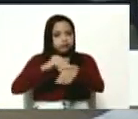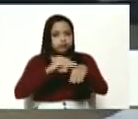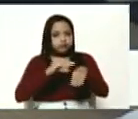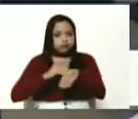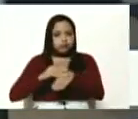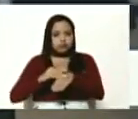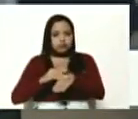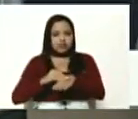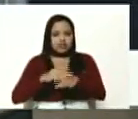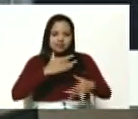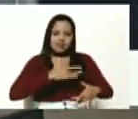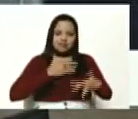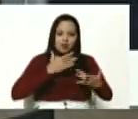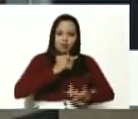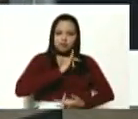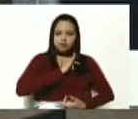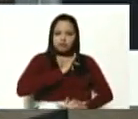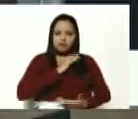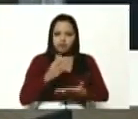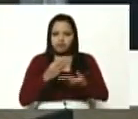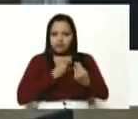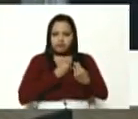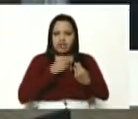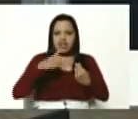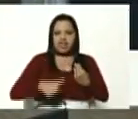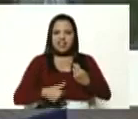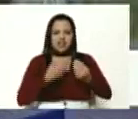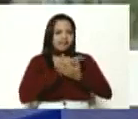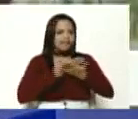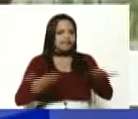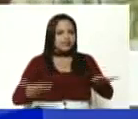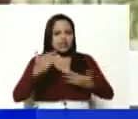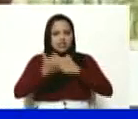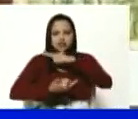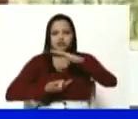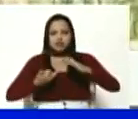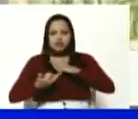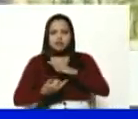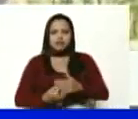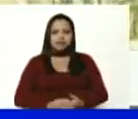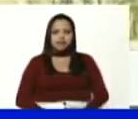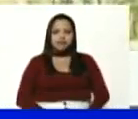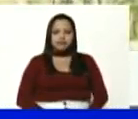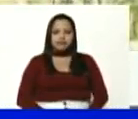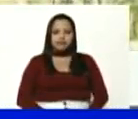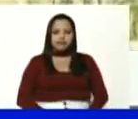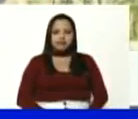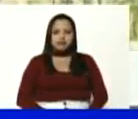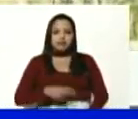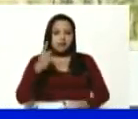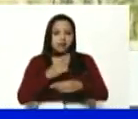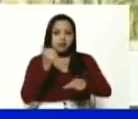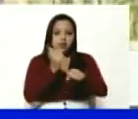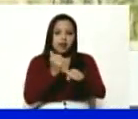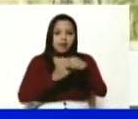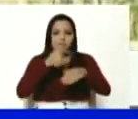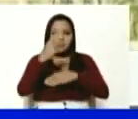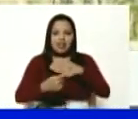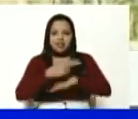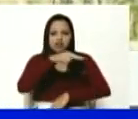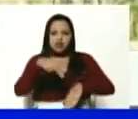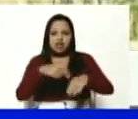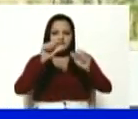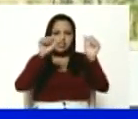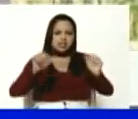de pertenencia de esta noble institución tenemos que trabajar en un plan nacional del sistema eléctrico